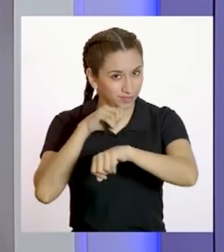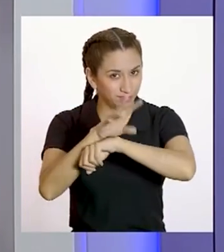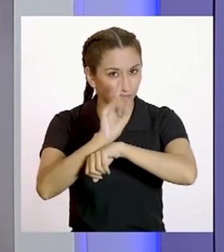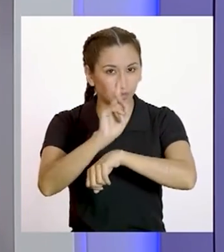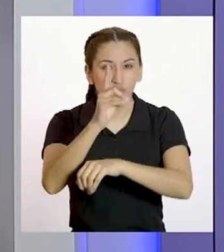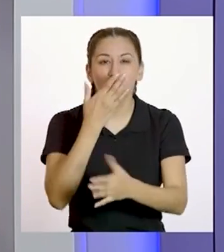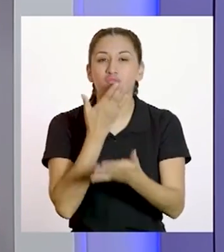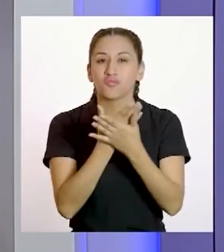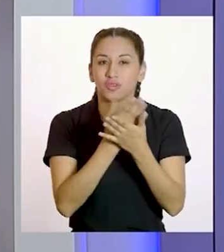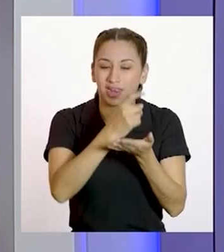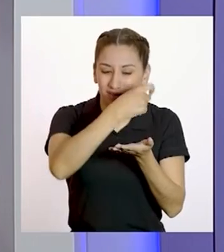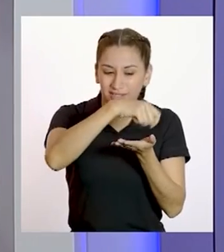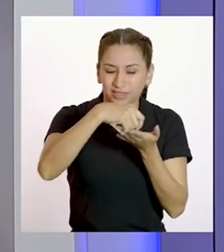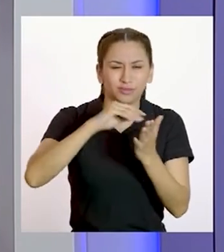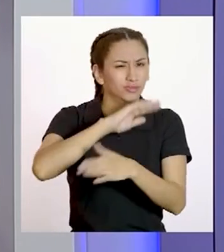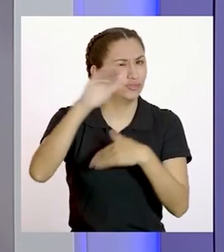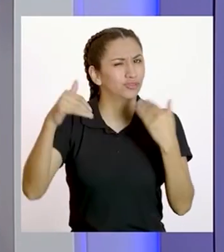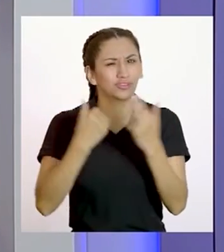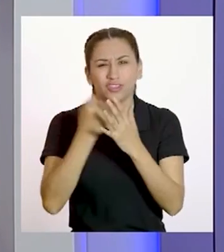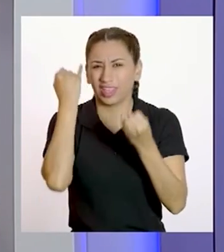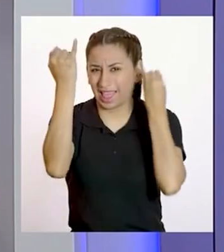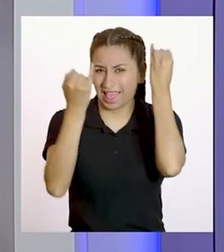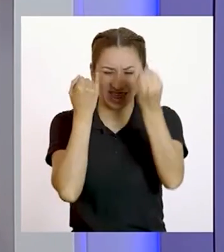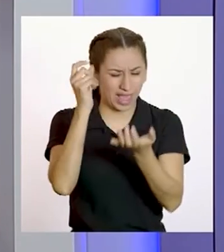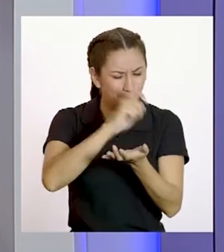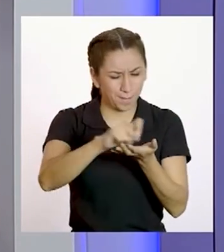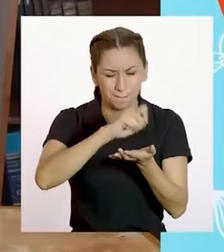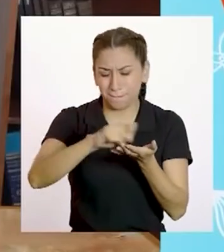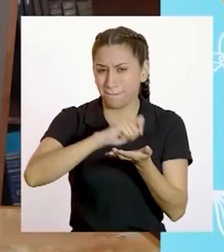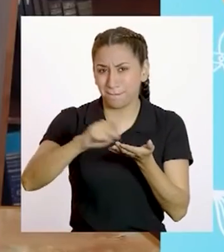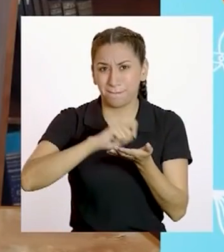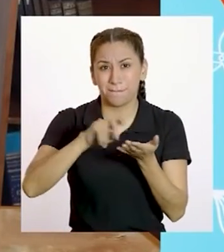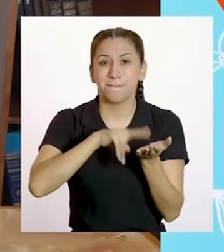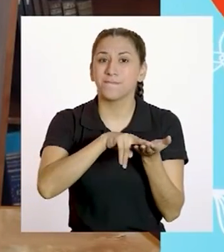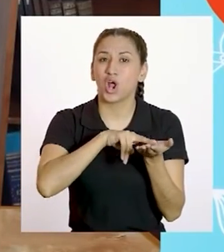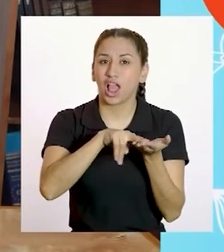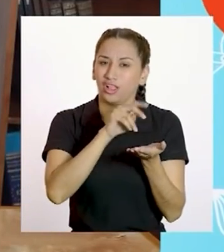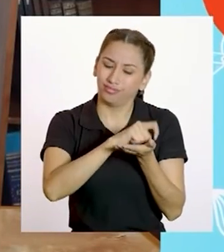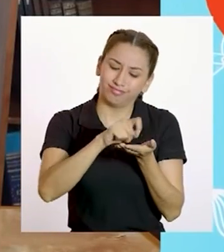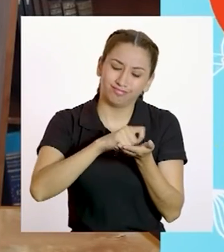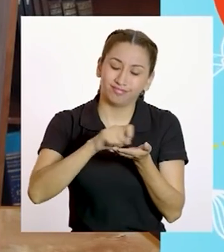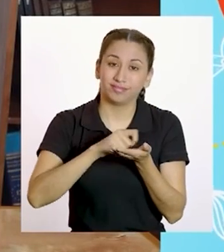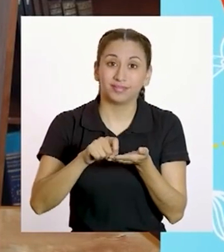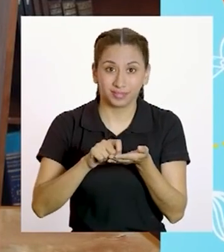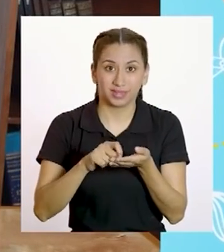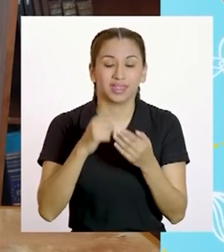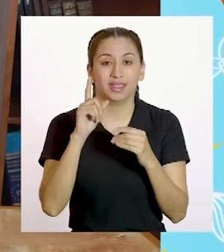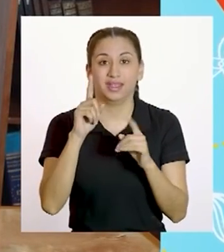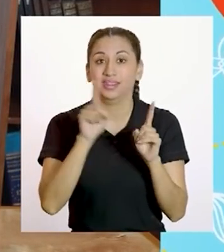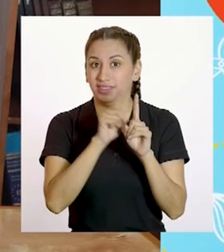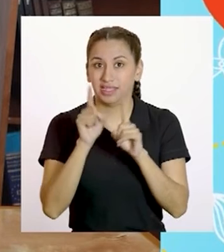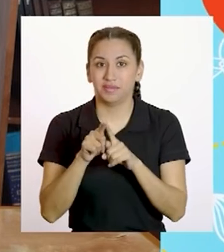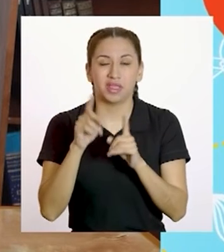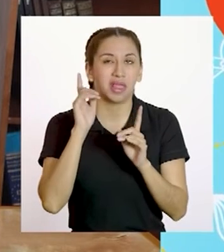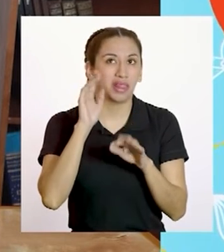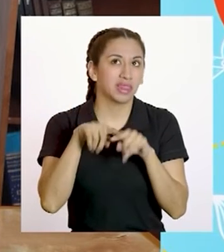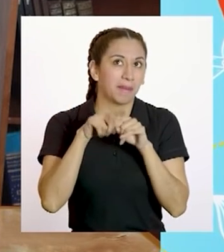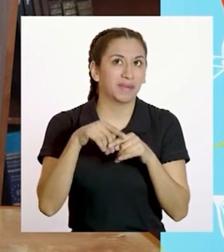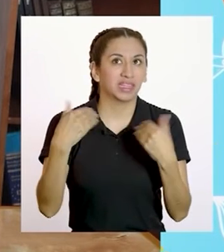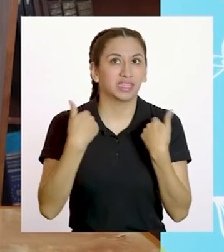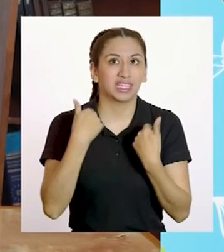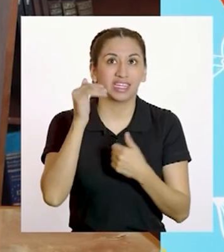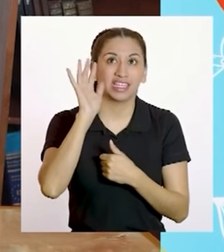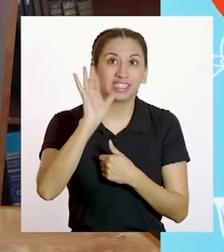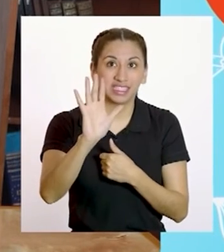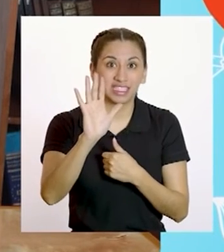un boceto y escribir todas las ideas en borrador. Esa es una gran recomendación. Supongamos que tenemos